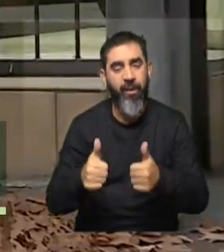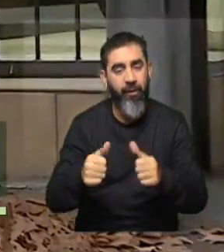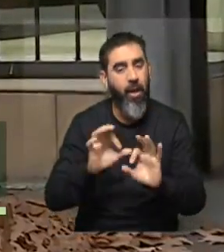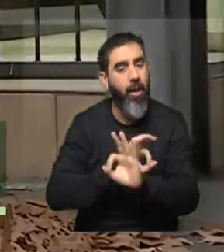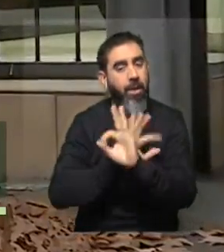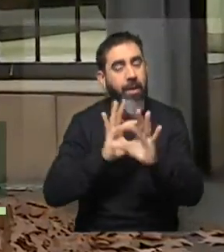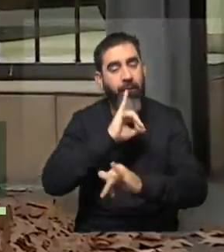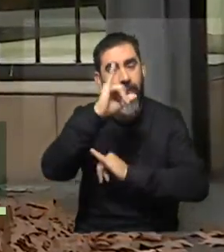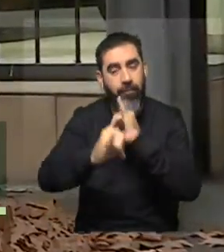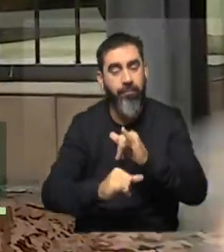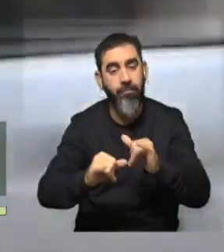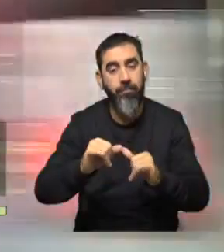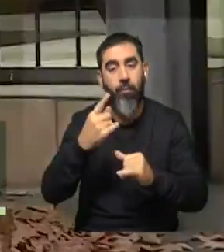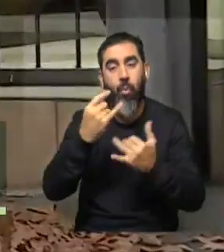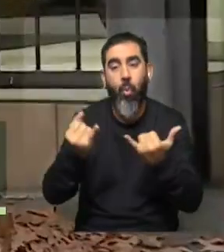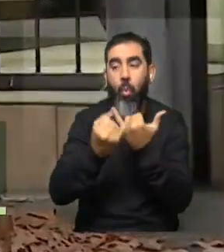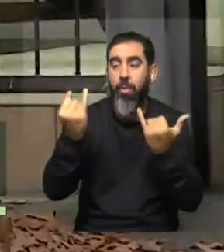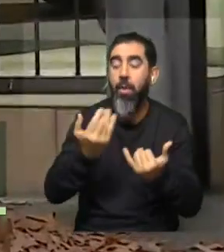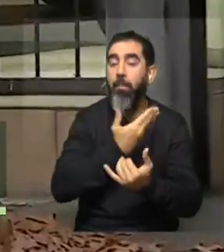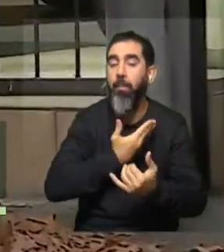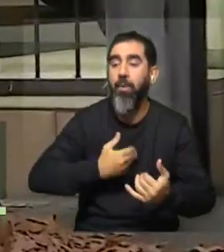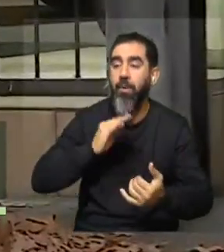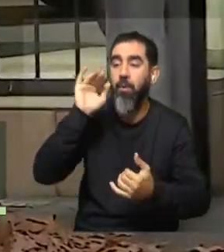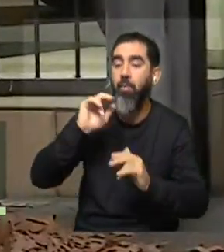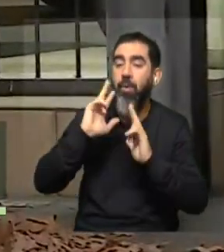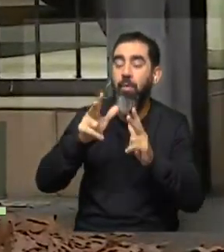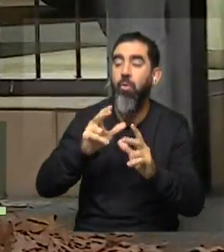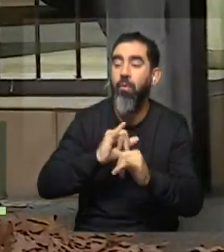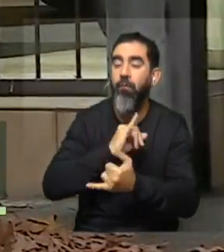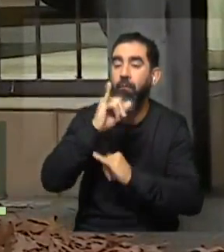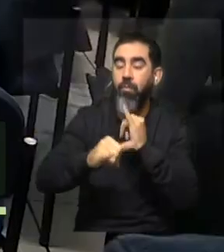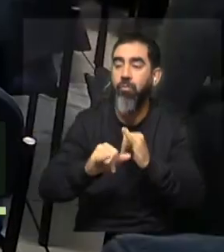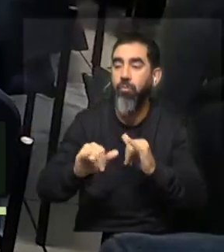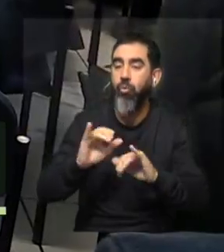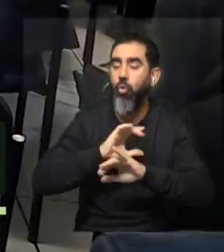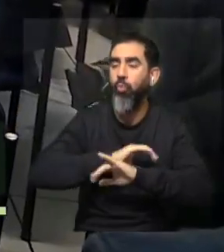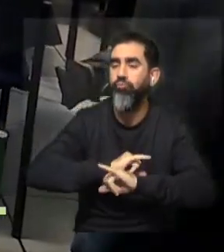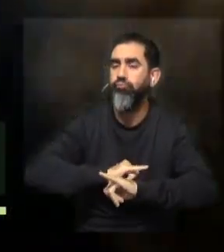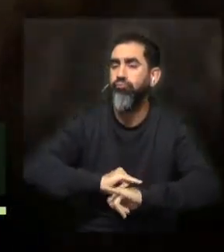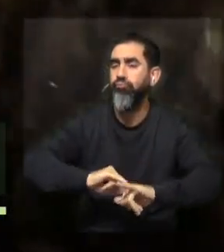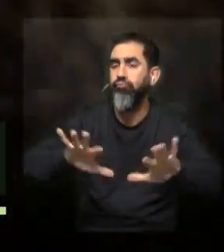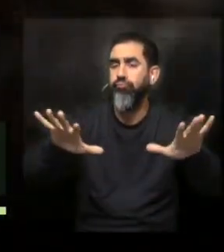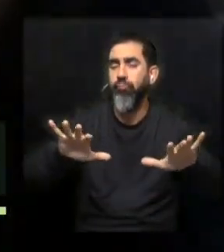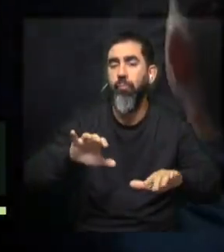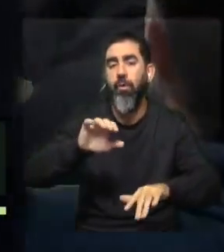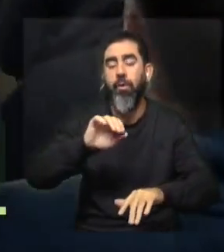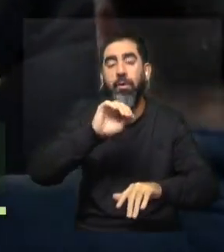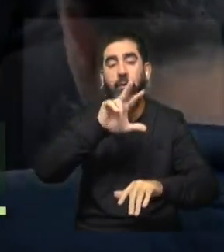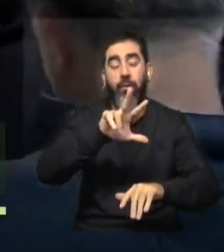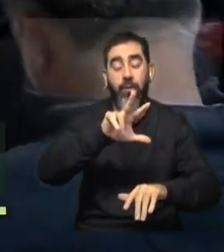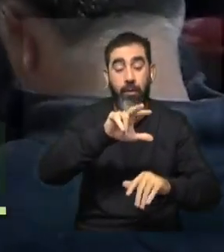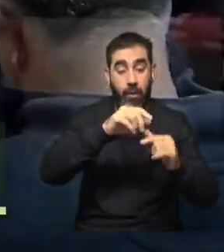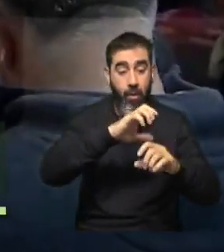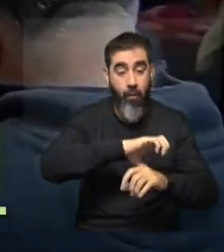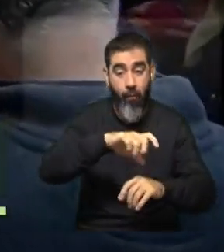transparentar los datos que a las 24 horas que el presidente de la República dijo que iban a transparentar los datos ya salió en toda la prensa que en dos de las tres líneas de bombeo